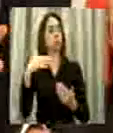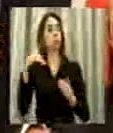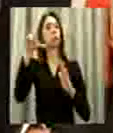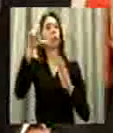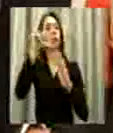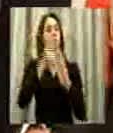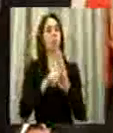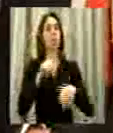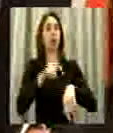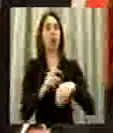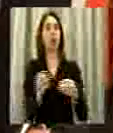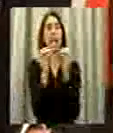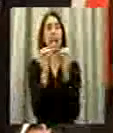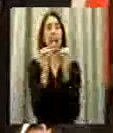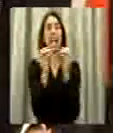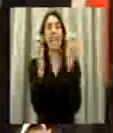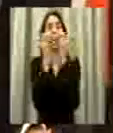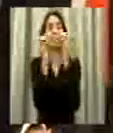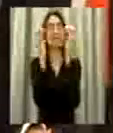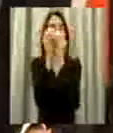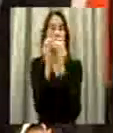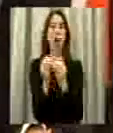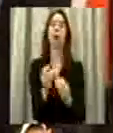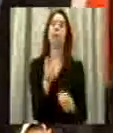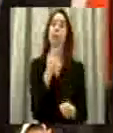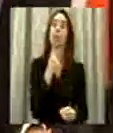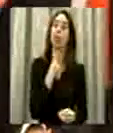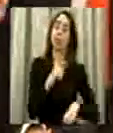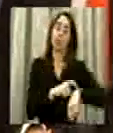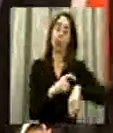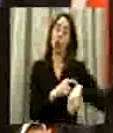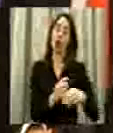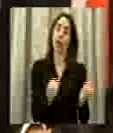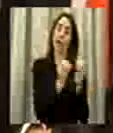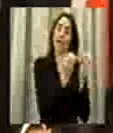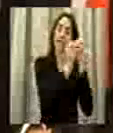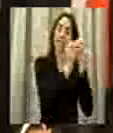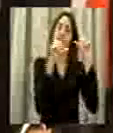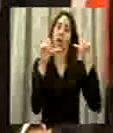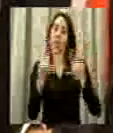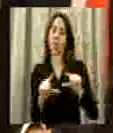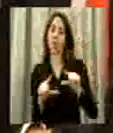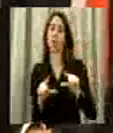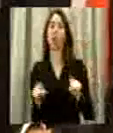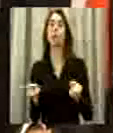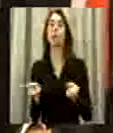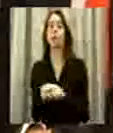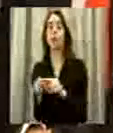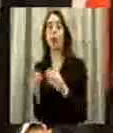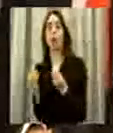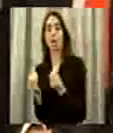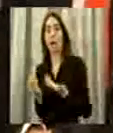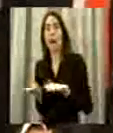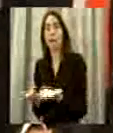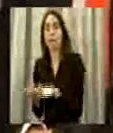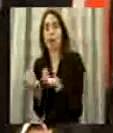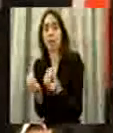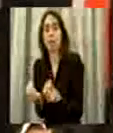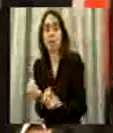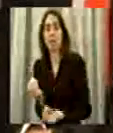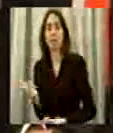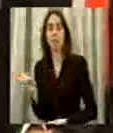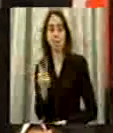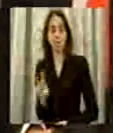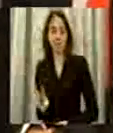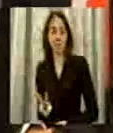Ahora, claro, el desafío es reducir las horas extra sin deteriorar la calidad del servicio.